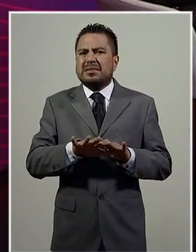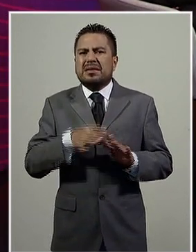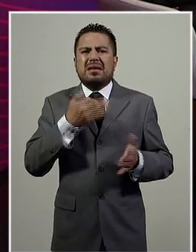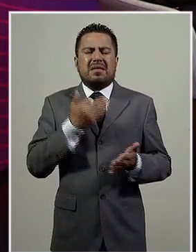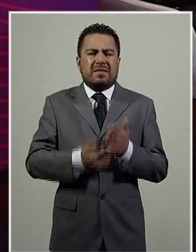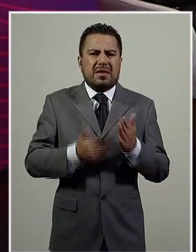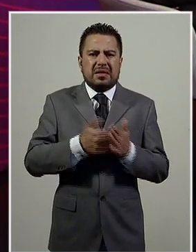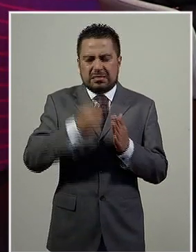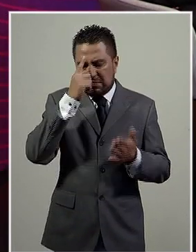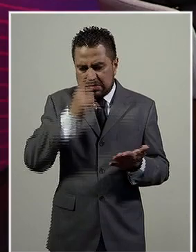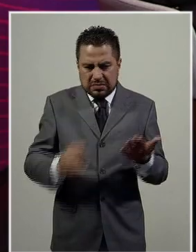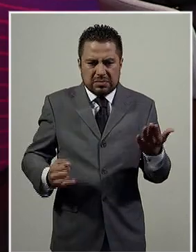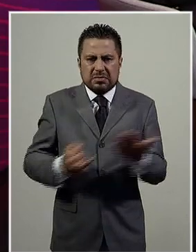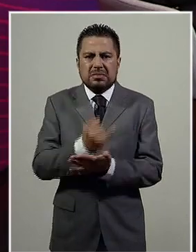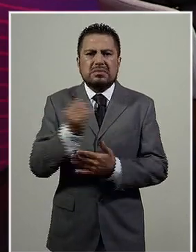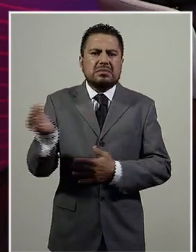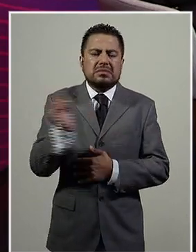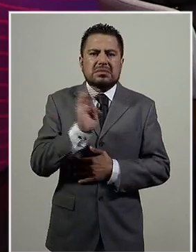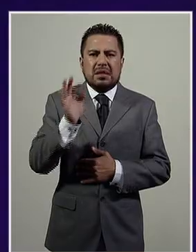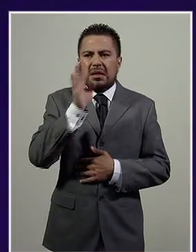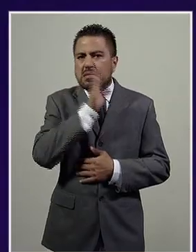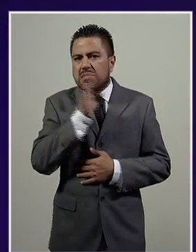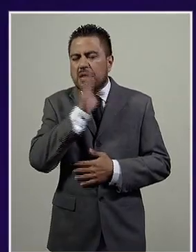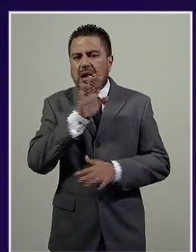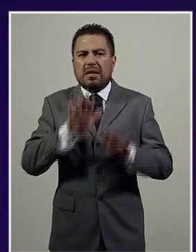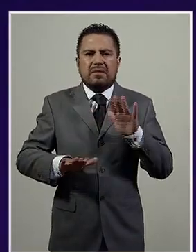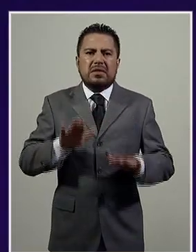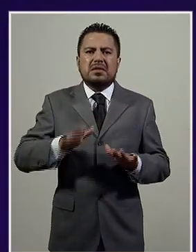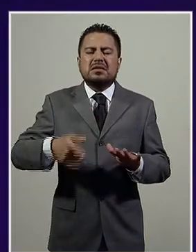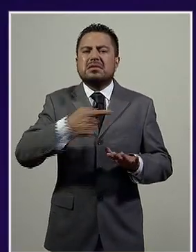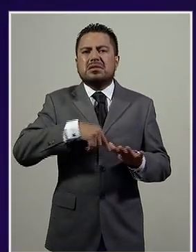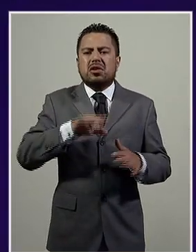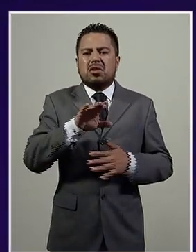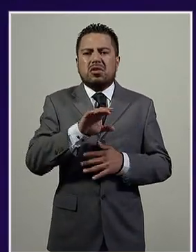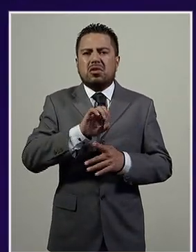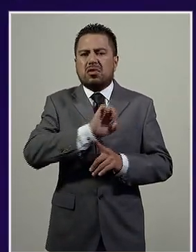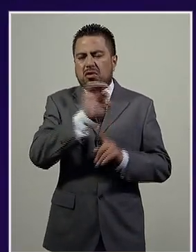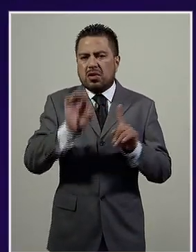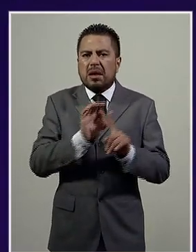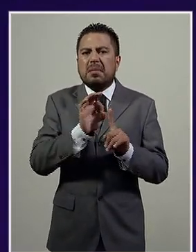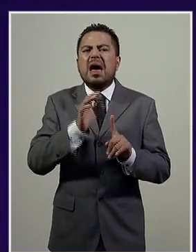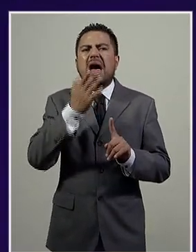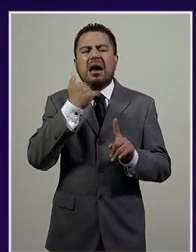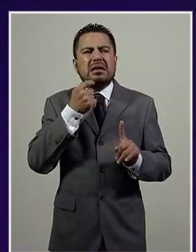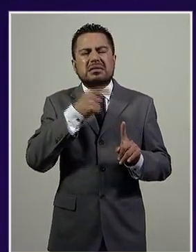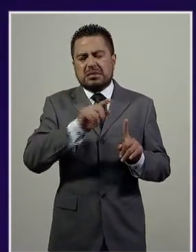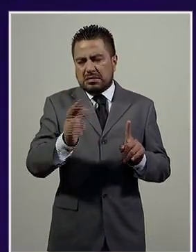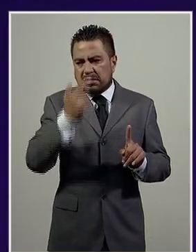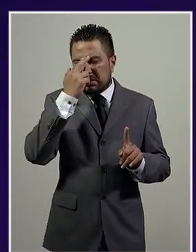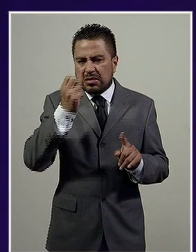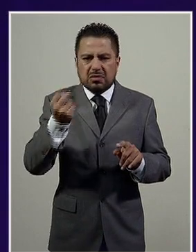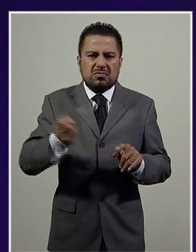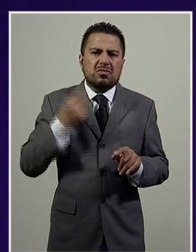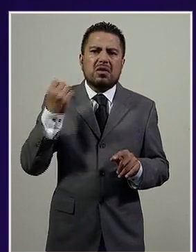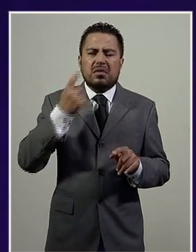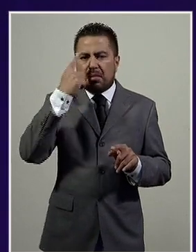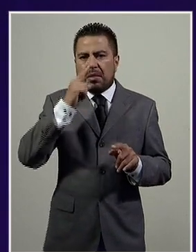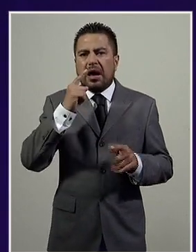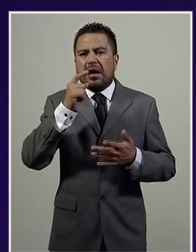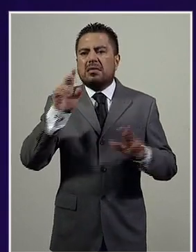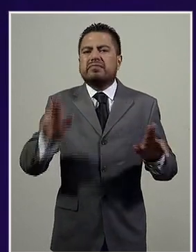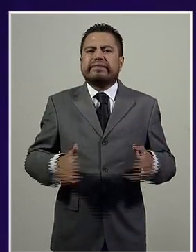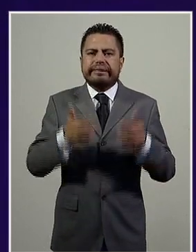nos hace tomar decisiones probablemente malas. Malas. También en CONAPRED solemos recordar cómo se hacen las audiciones para las